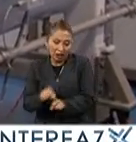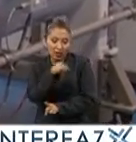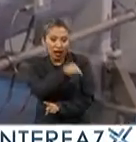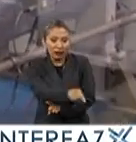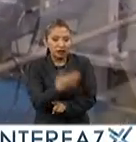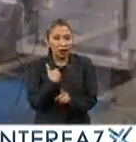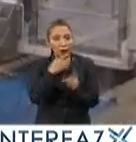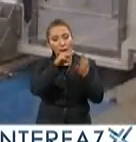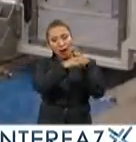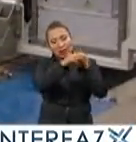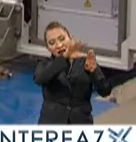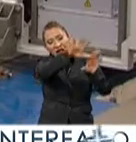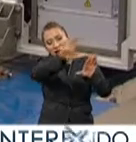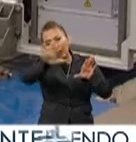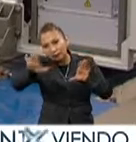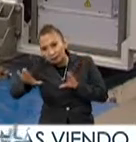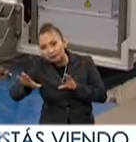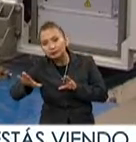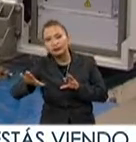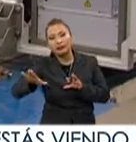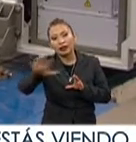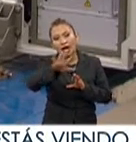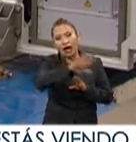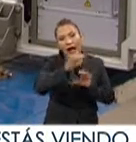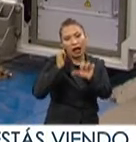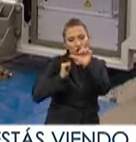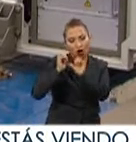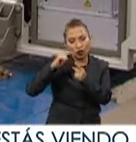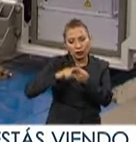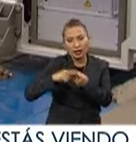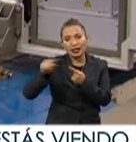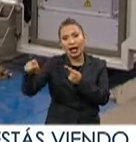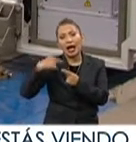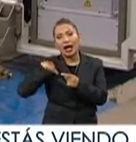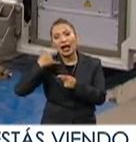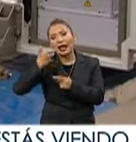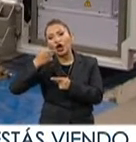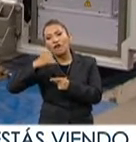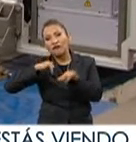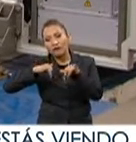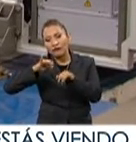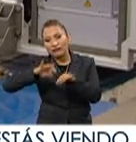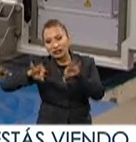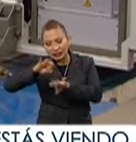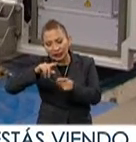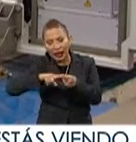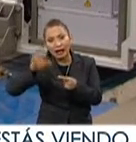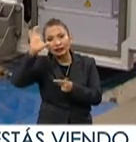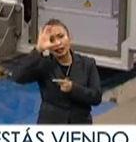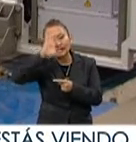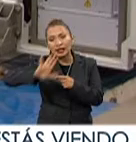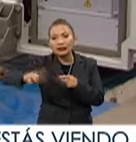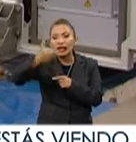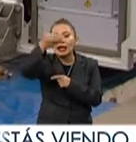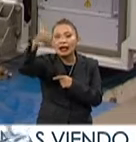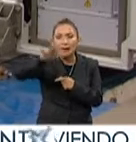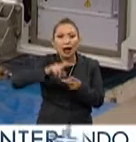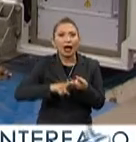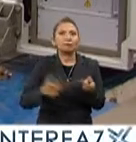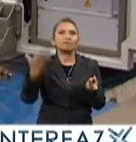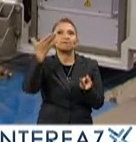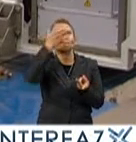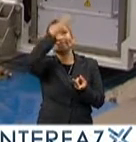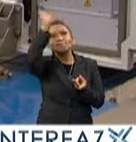ellas interdisciplinarias, dentro de la arqueología, dentro de la geofísica, las ciencias ambientales, el